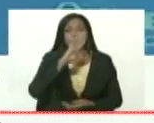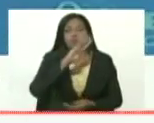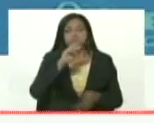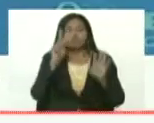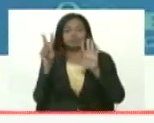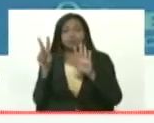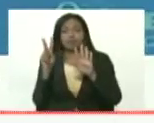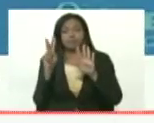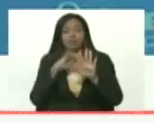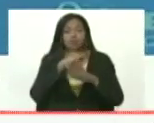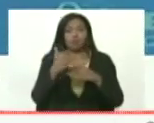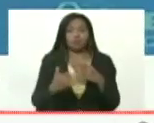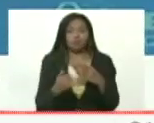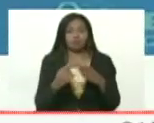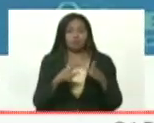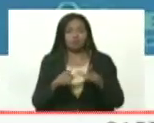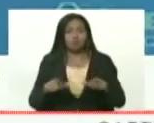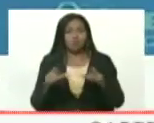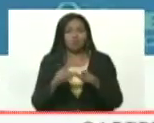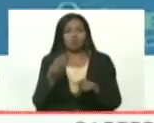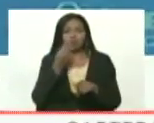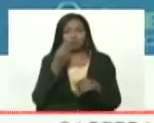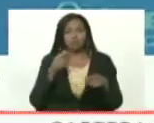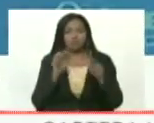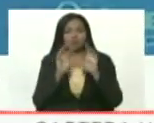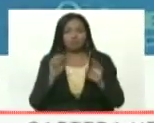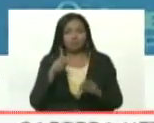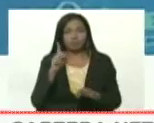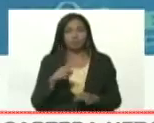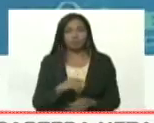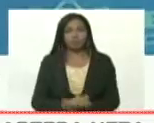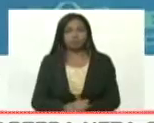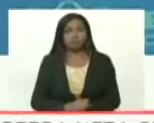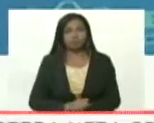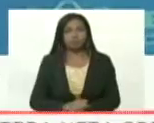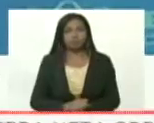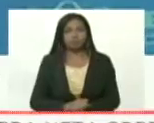47% de los proyectos fueron del sector agroalimentario.